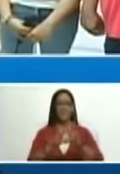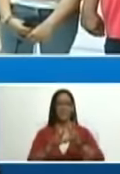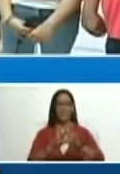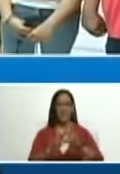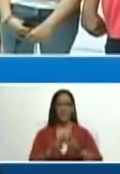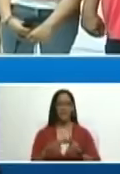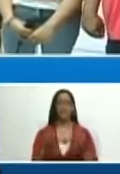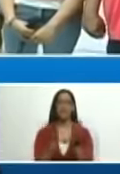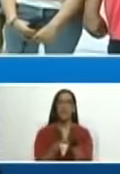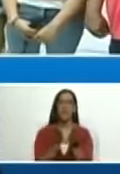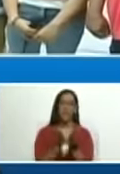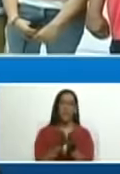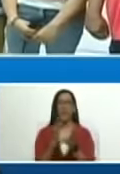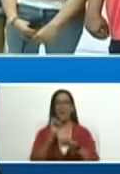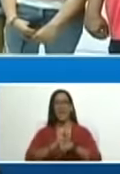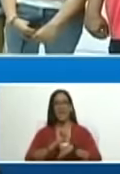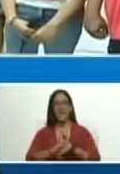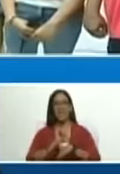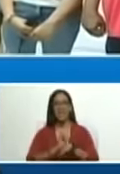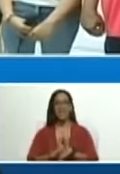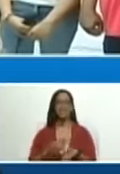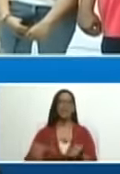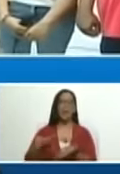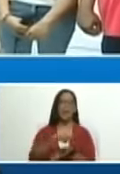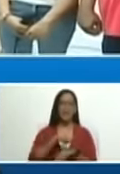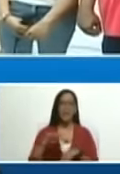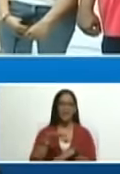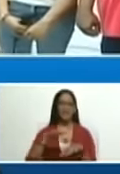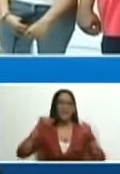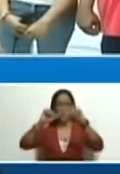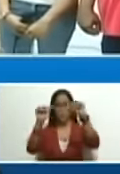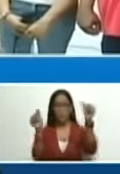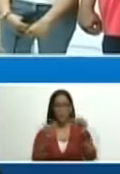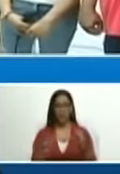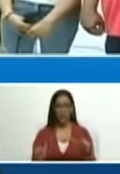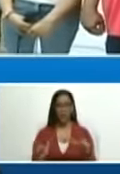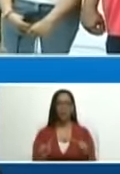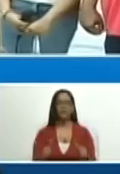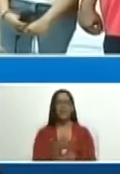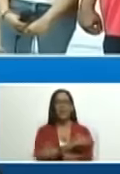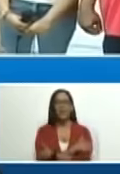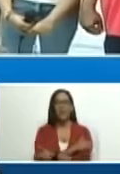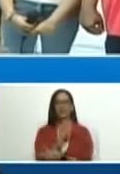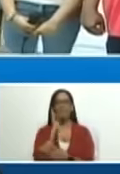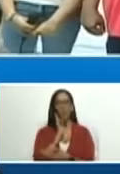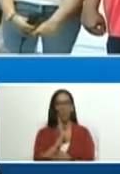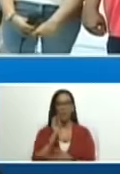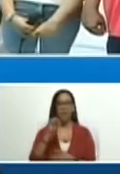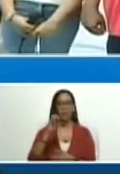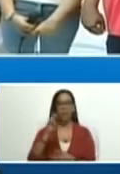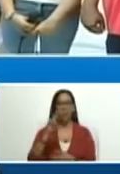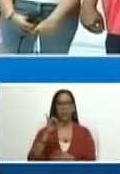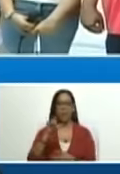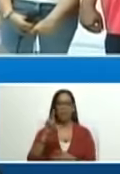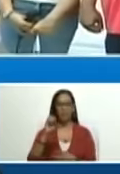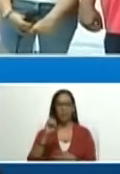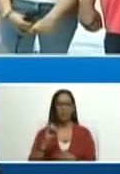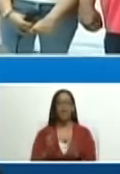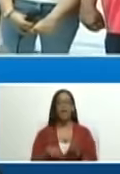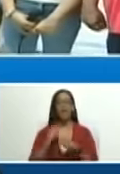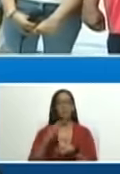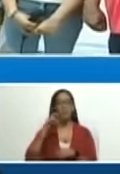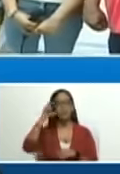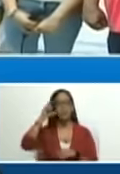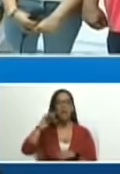una escuela, la iglesia, la plaza, el monumento del abrazo de Bolívar y Morillo, el próximo día